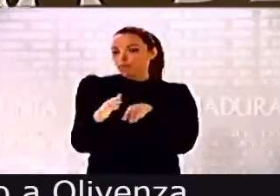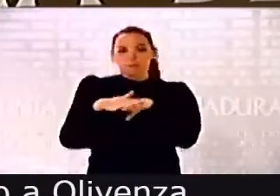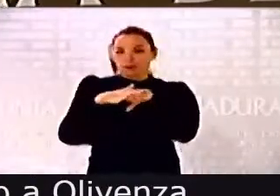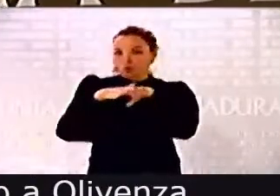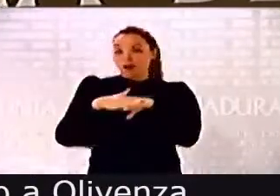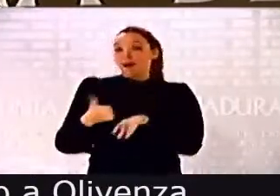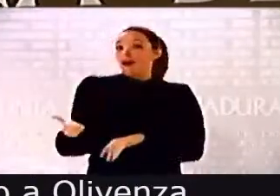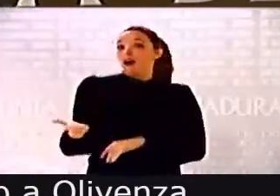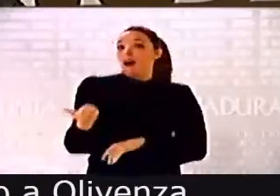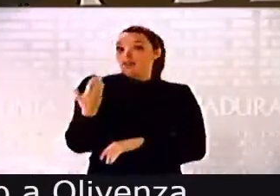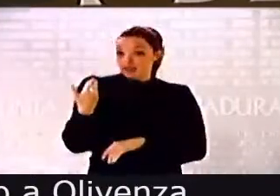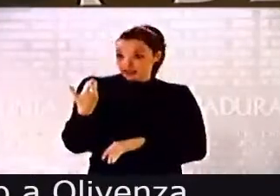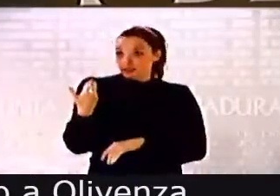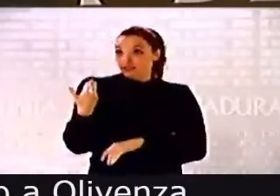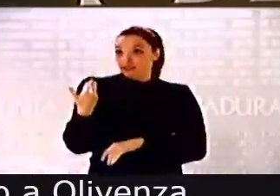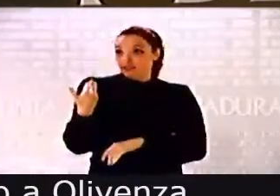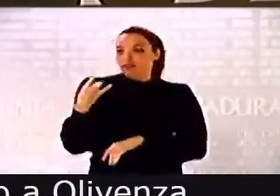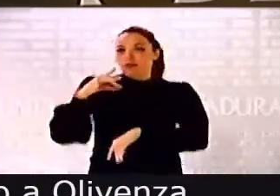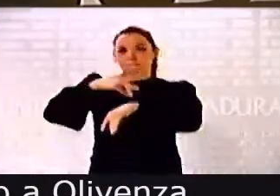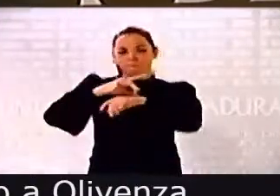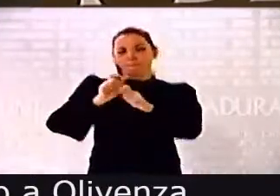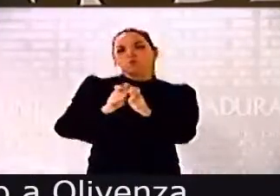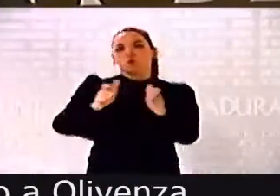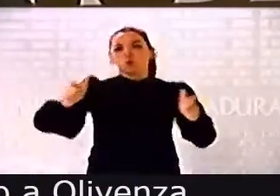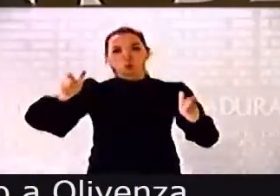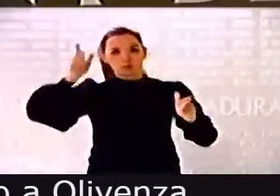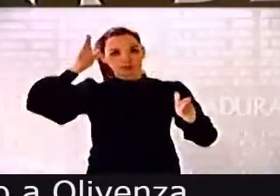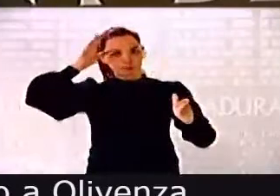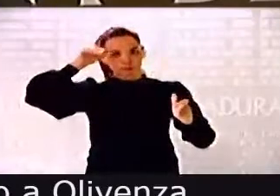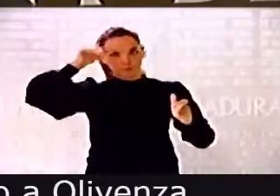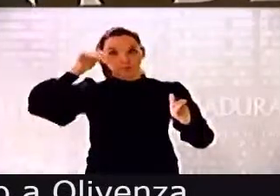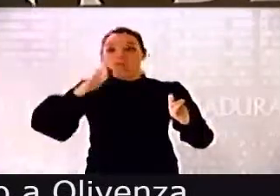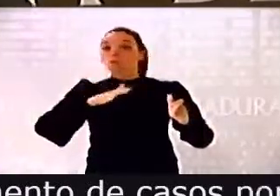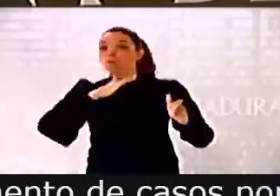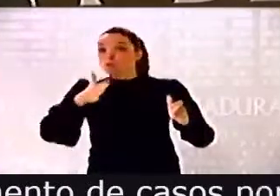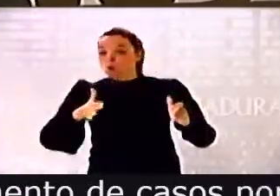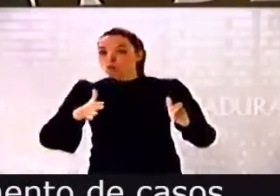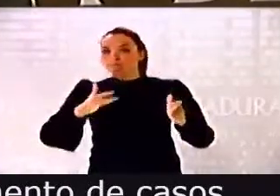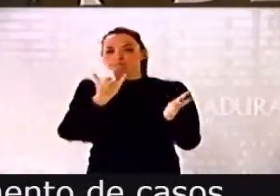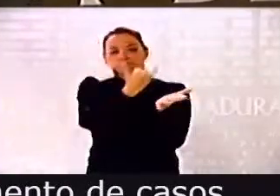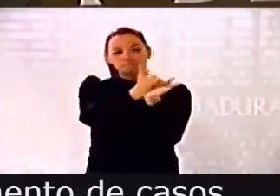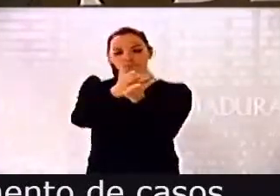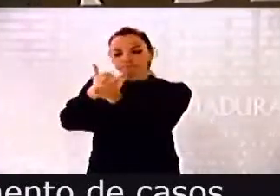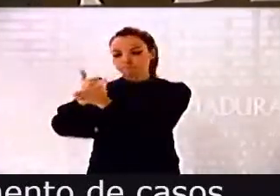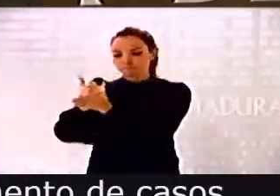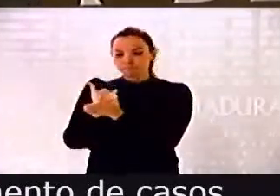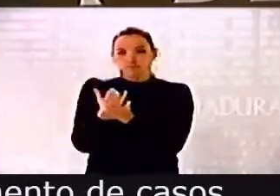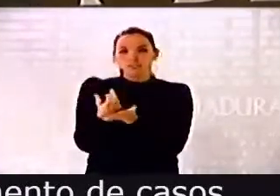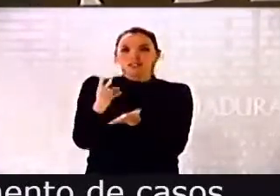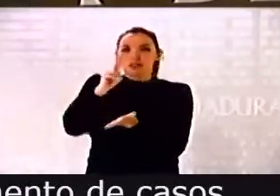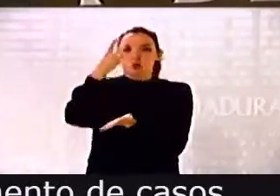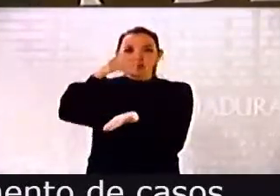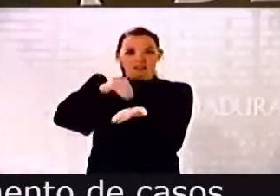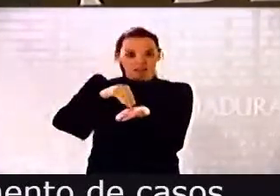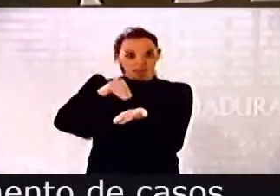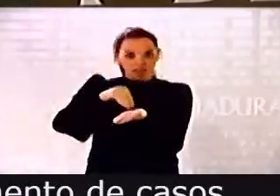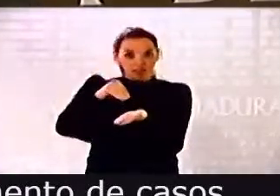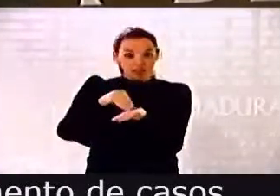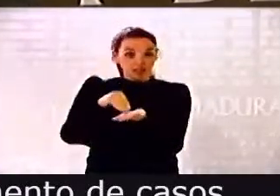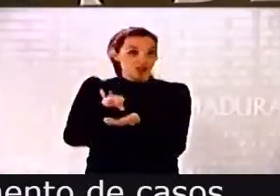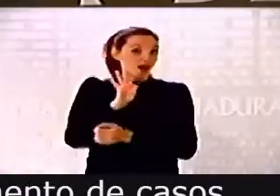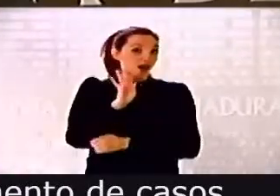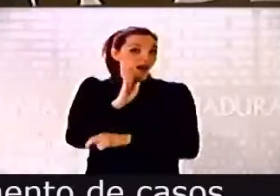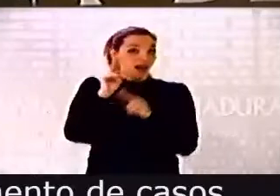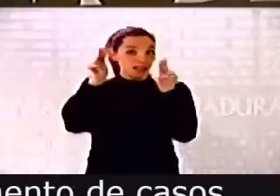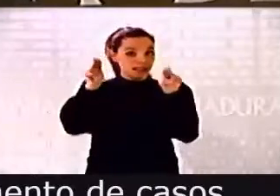ayer se declararon un aumento de casos porque hicimos segundas PCR de control a los residentes que estaban en la